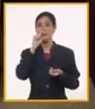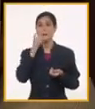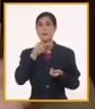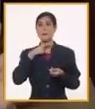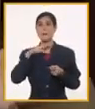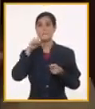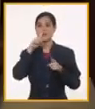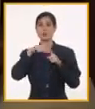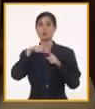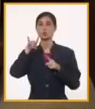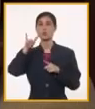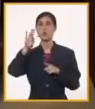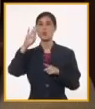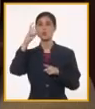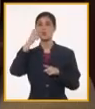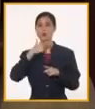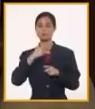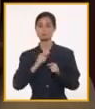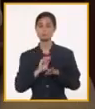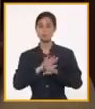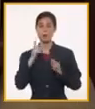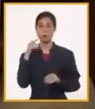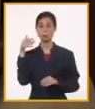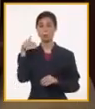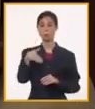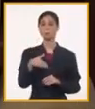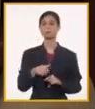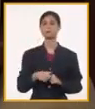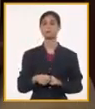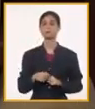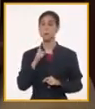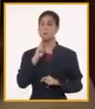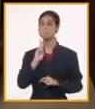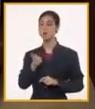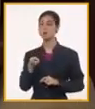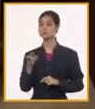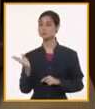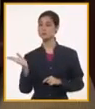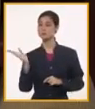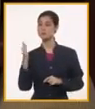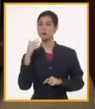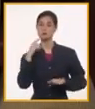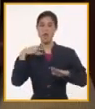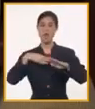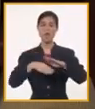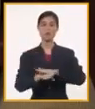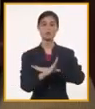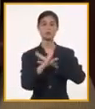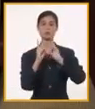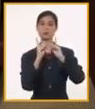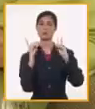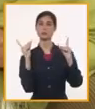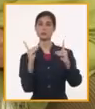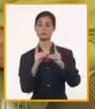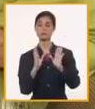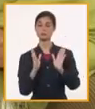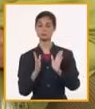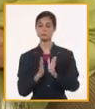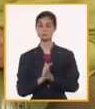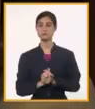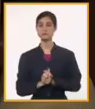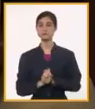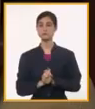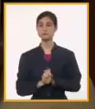hombre. Me mandó a pasar. Como una hora estuve ahí. Y me mandó a pasar.